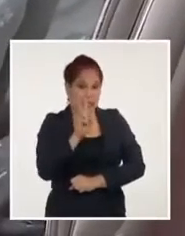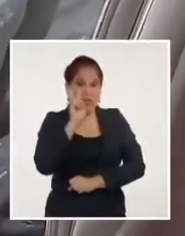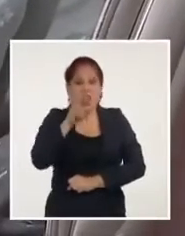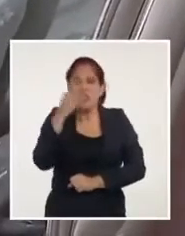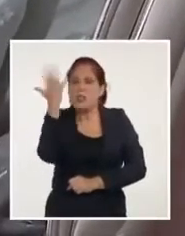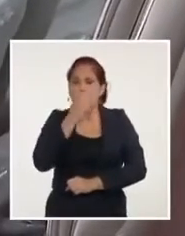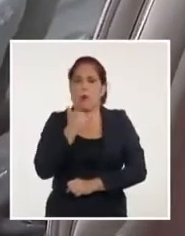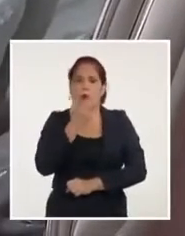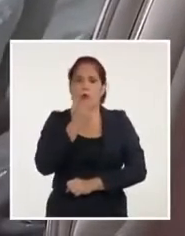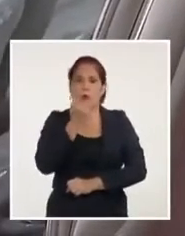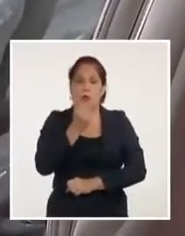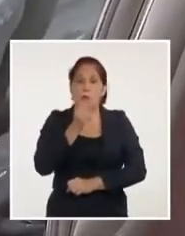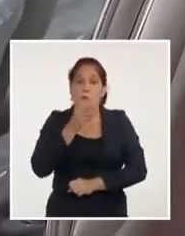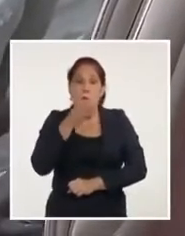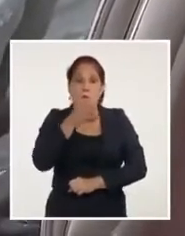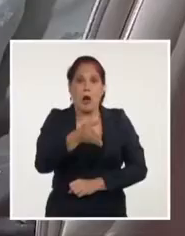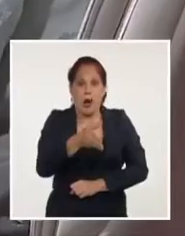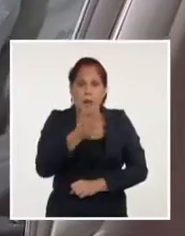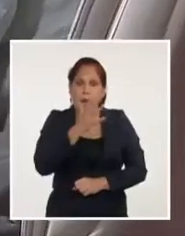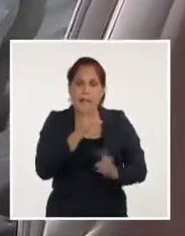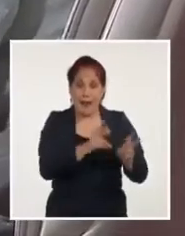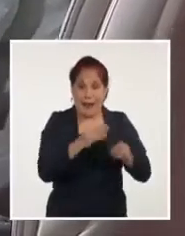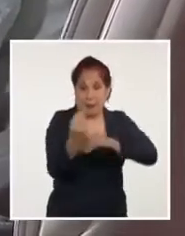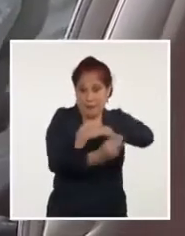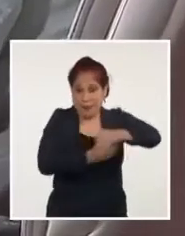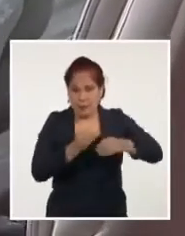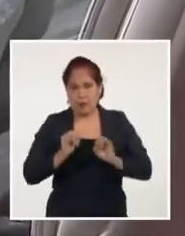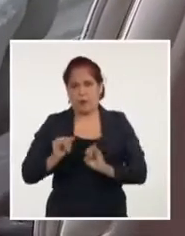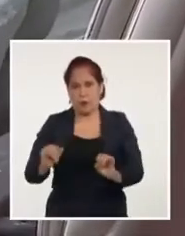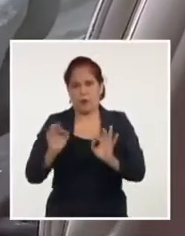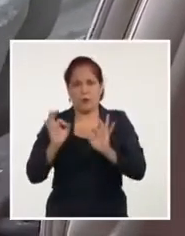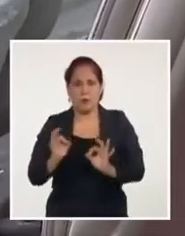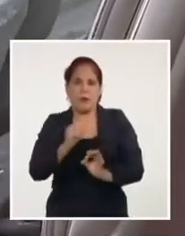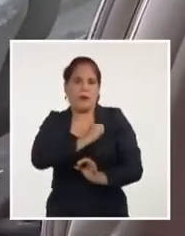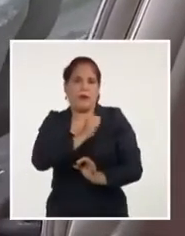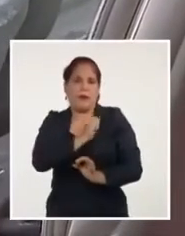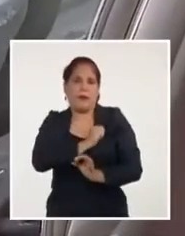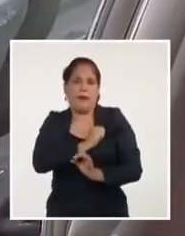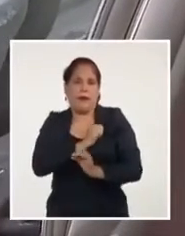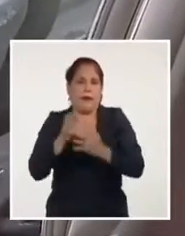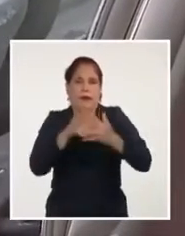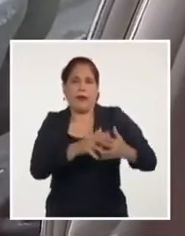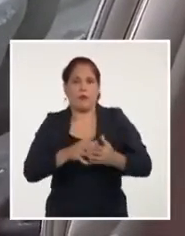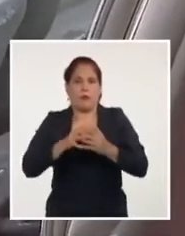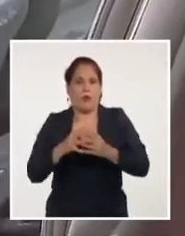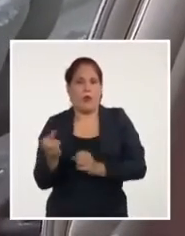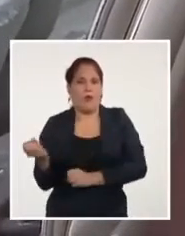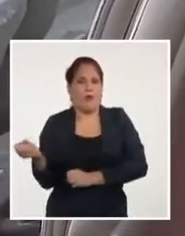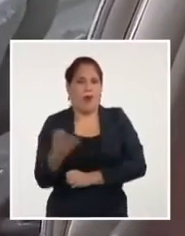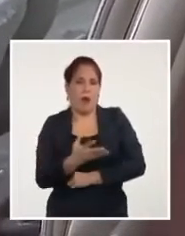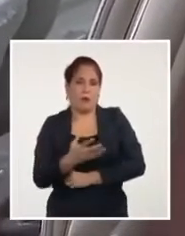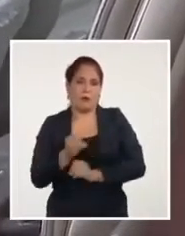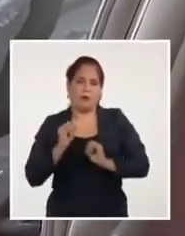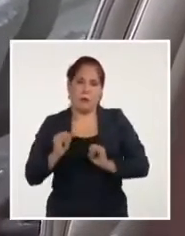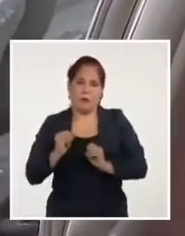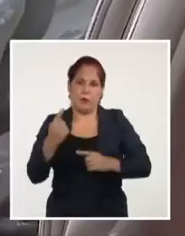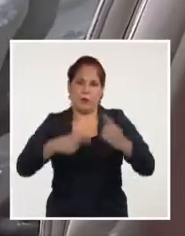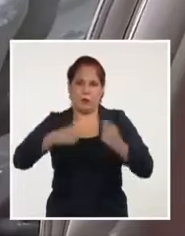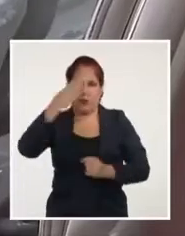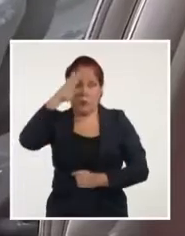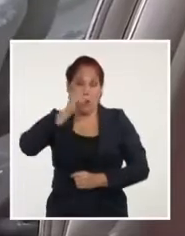haya asesinado, pero se crea esa narrativa para intentar hacer ver un país represor, un país que asesina gente, un país